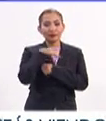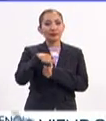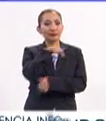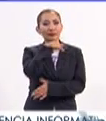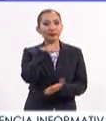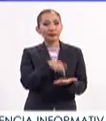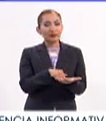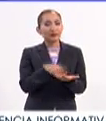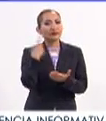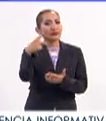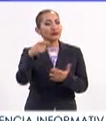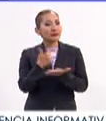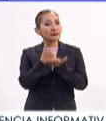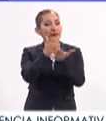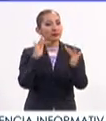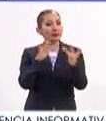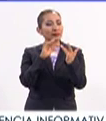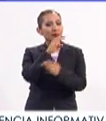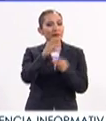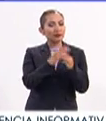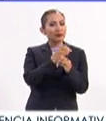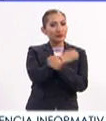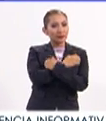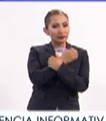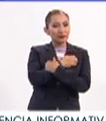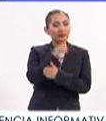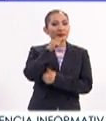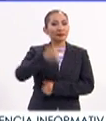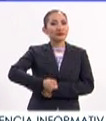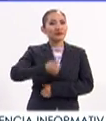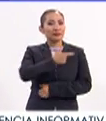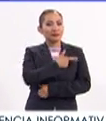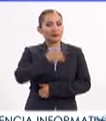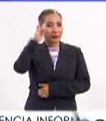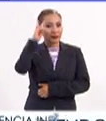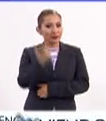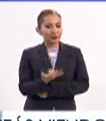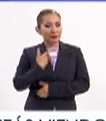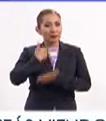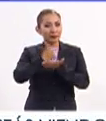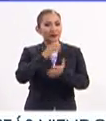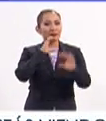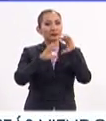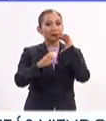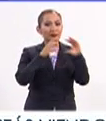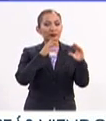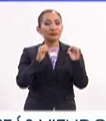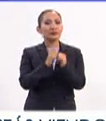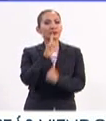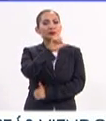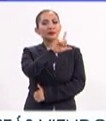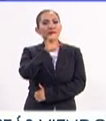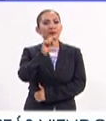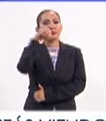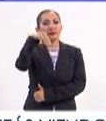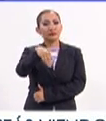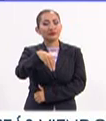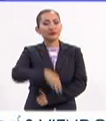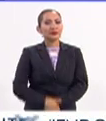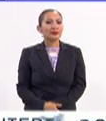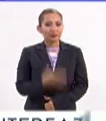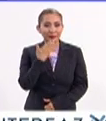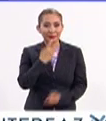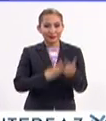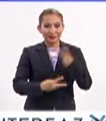este programa que es su interfaz con el mundo de la educación. También saludamos a Griselda Yebra, quien nos ayuda a comunicarnos con ustedes a través de la lengua de señas